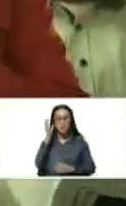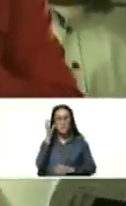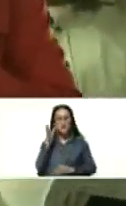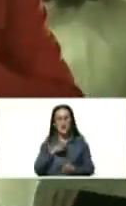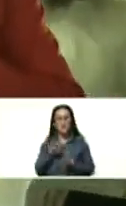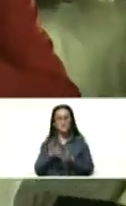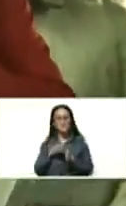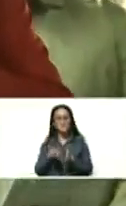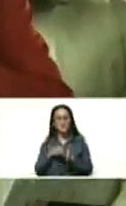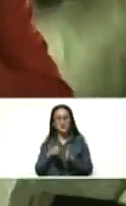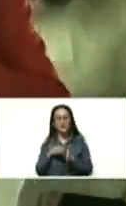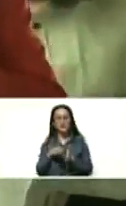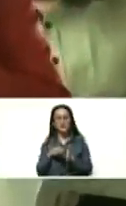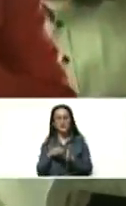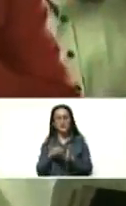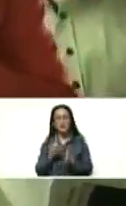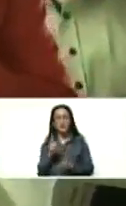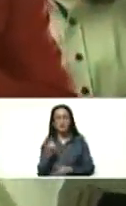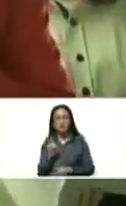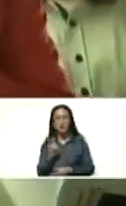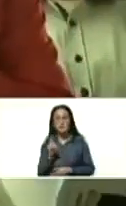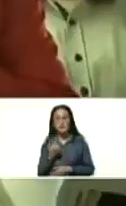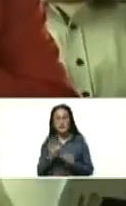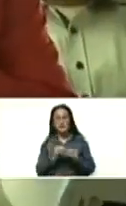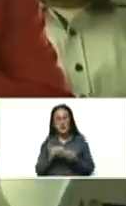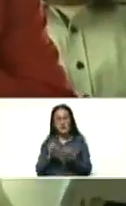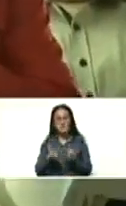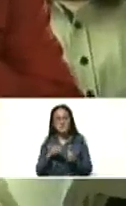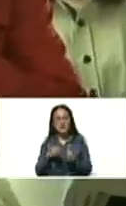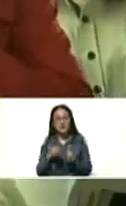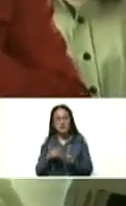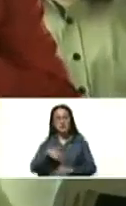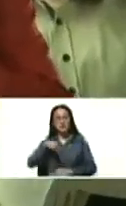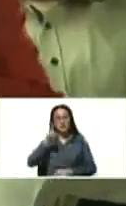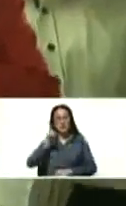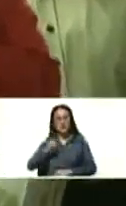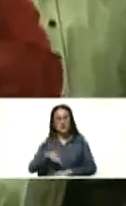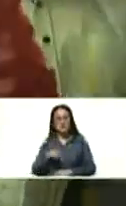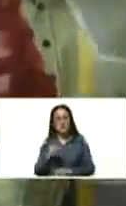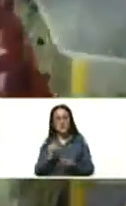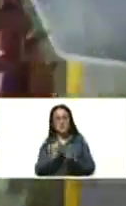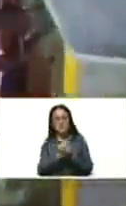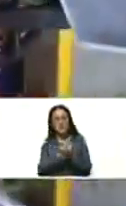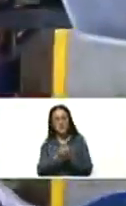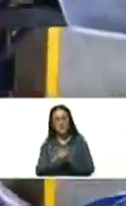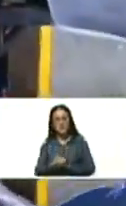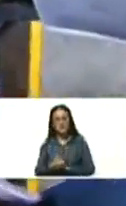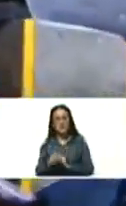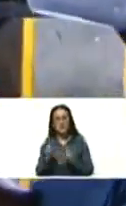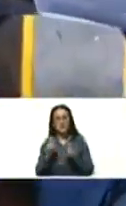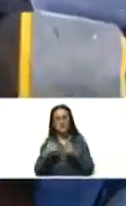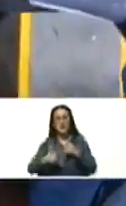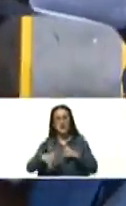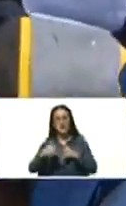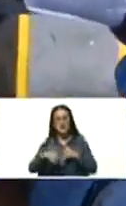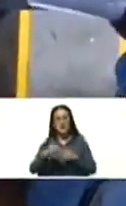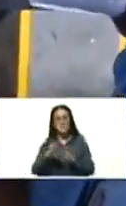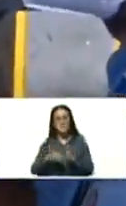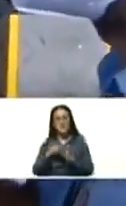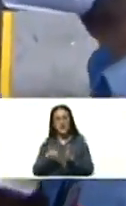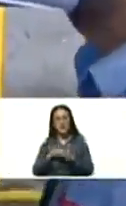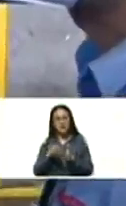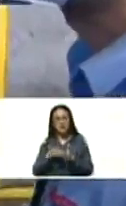de Caracas, y no solamente recuperar este metro, sino también las modificaciones y las nuevas líneas de metros que han